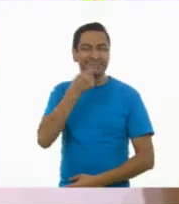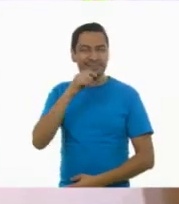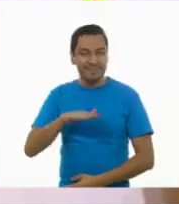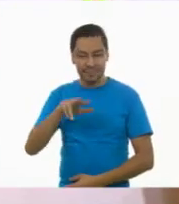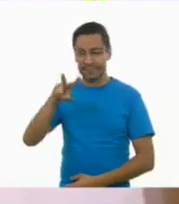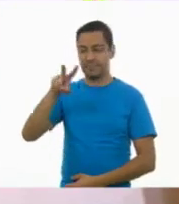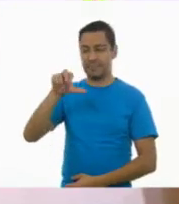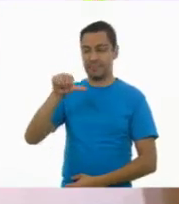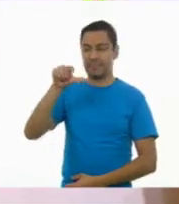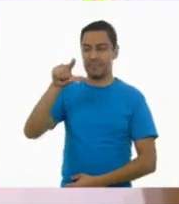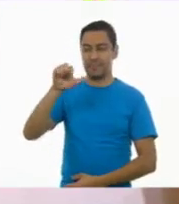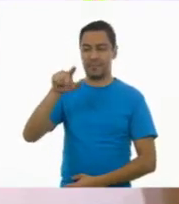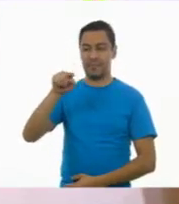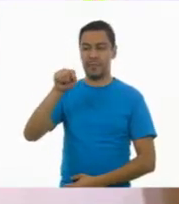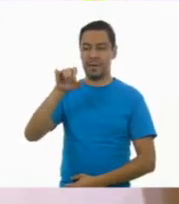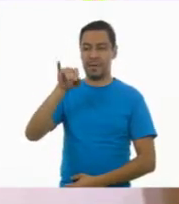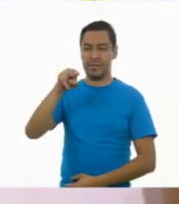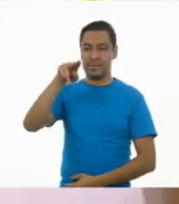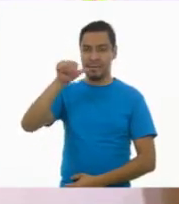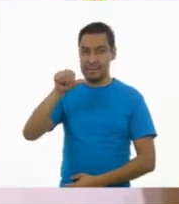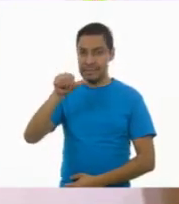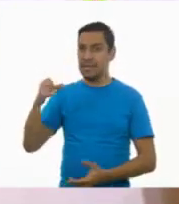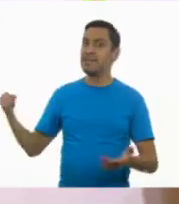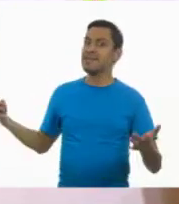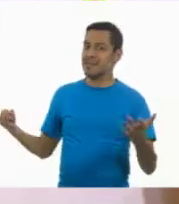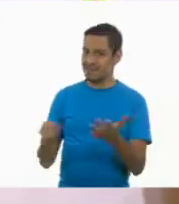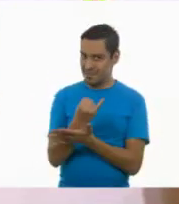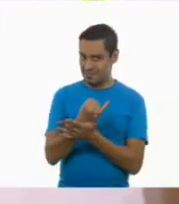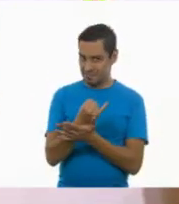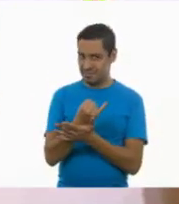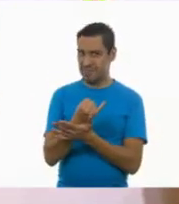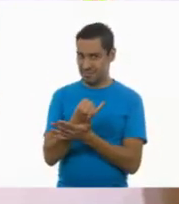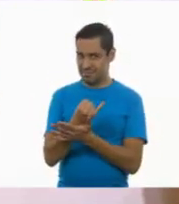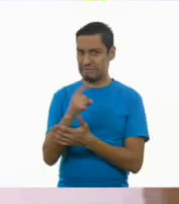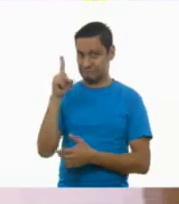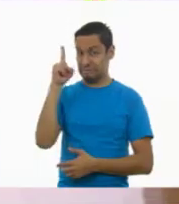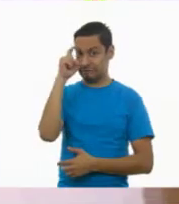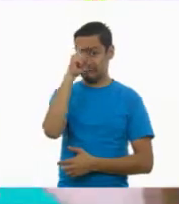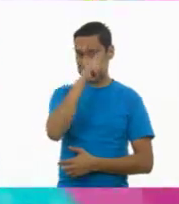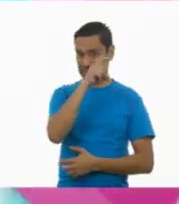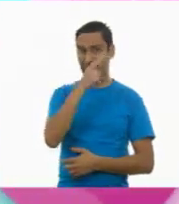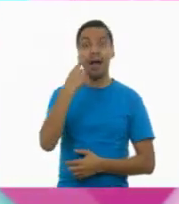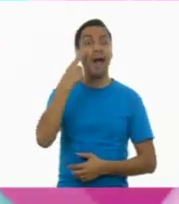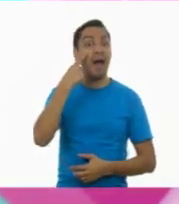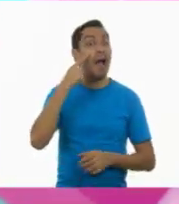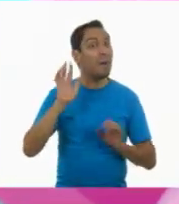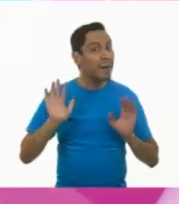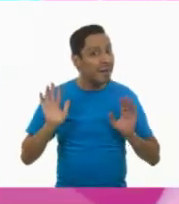una difícil elección que involucra a más personas. A ver.